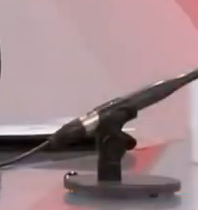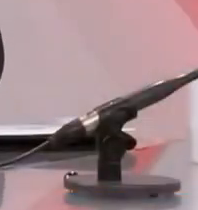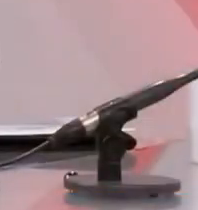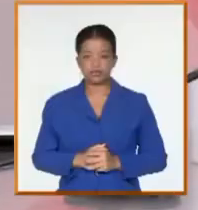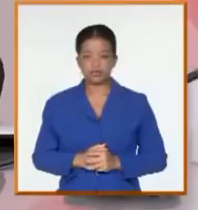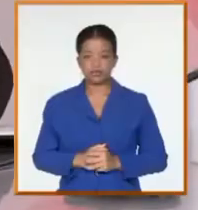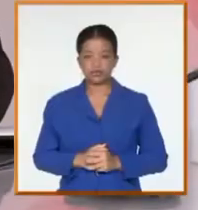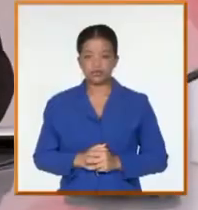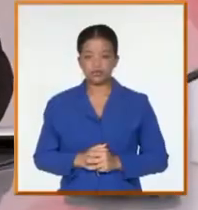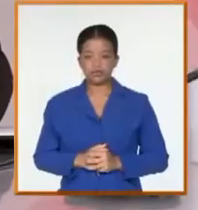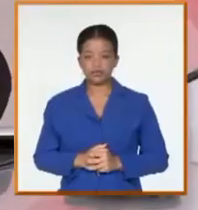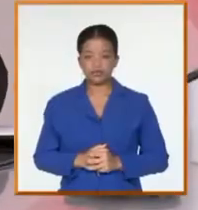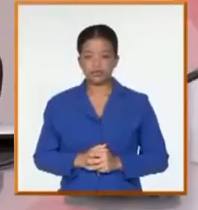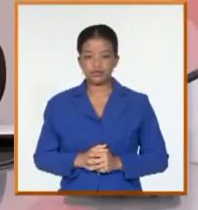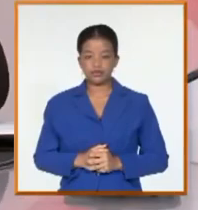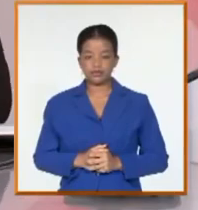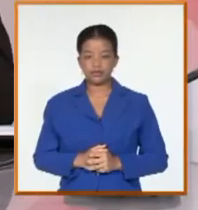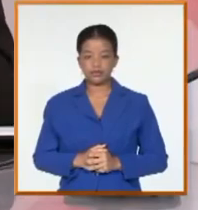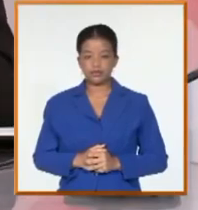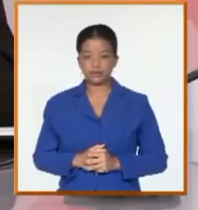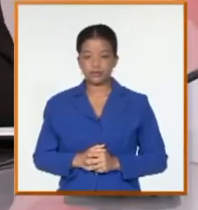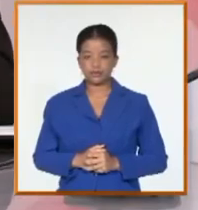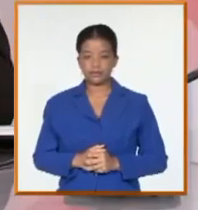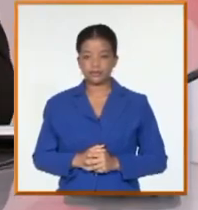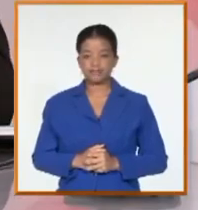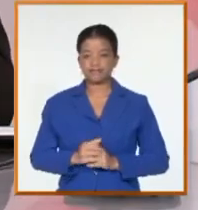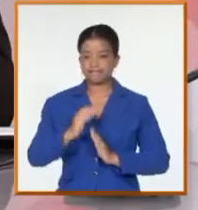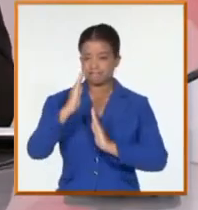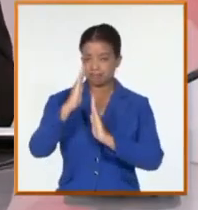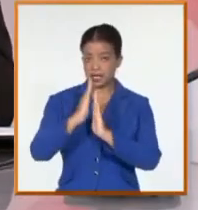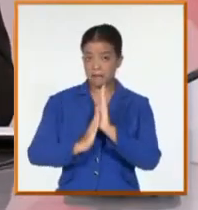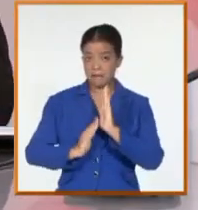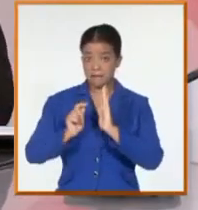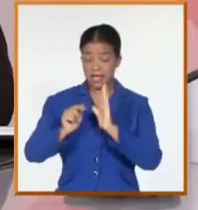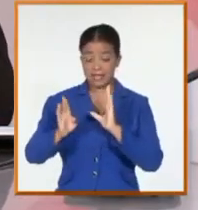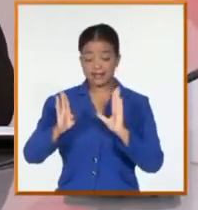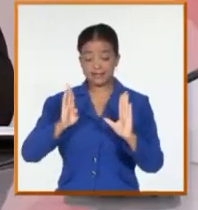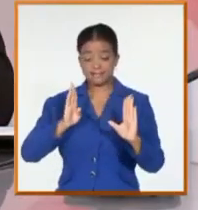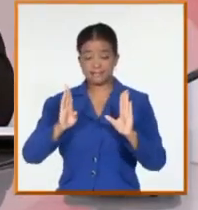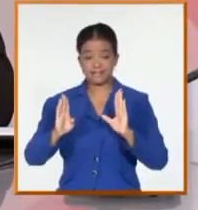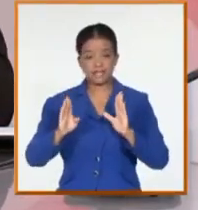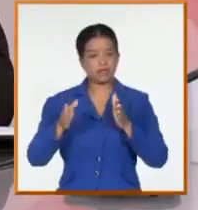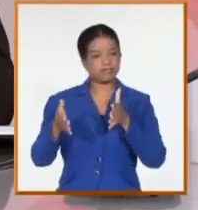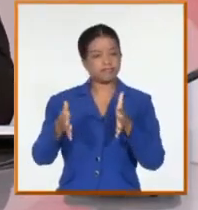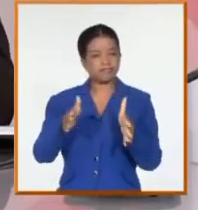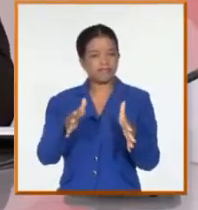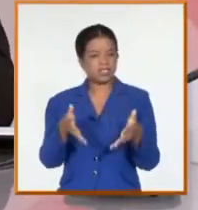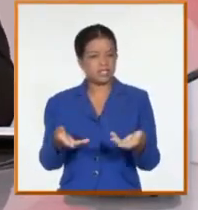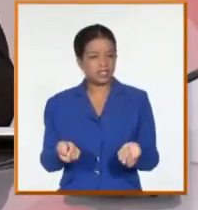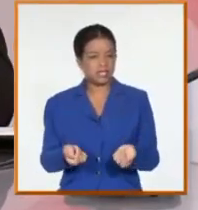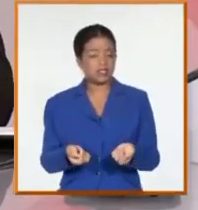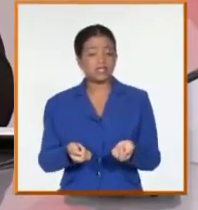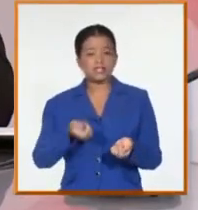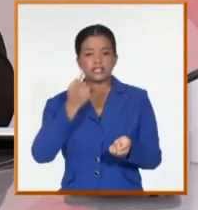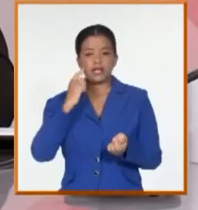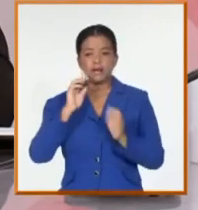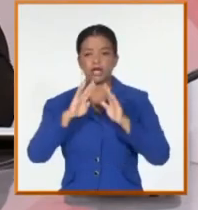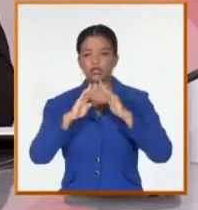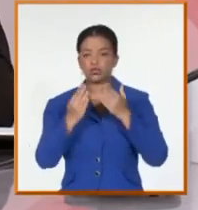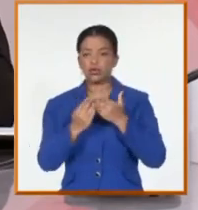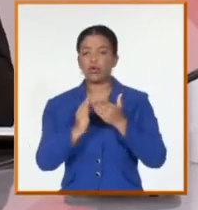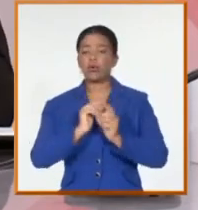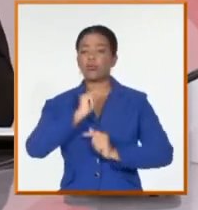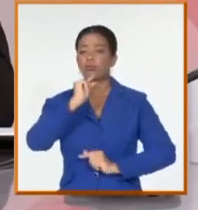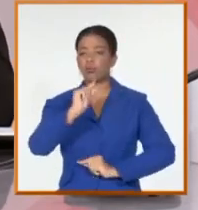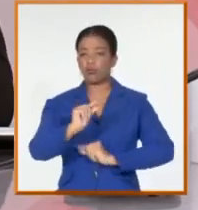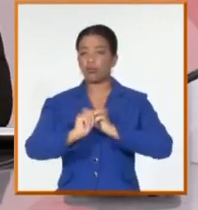bueno hemos estado a lo largo de este mes y medio Aproximadamente en que está transcurriendo toda la implementación gradual